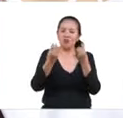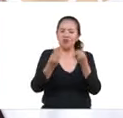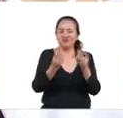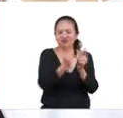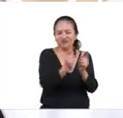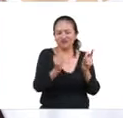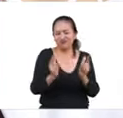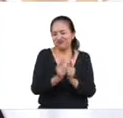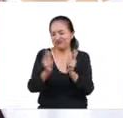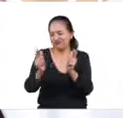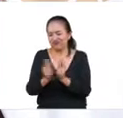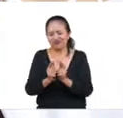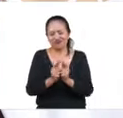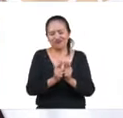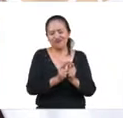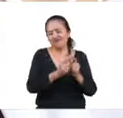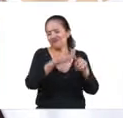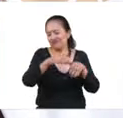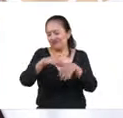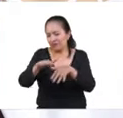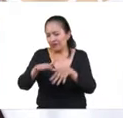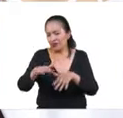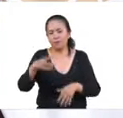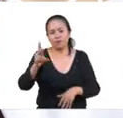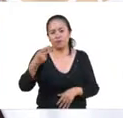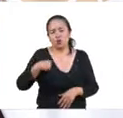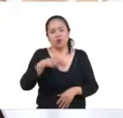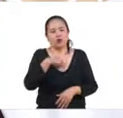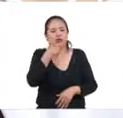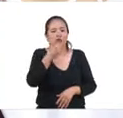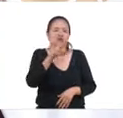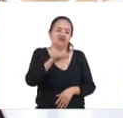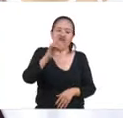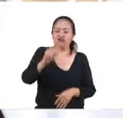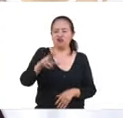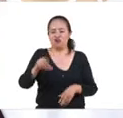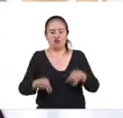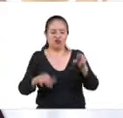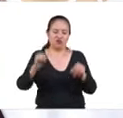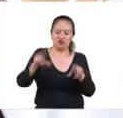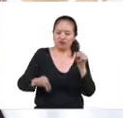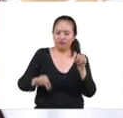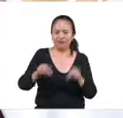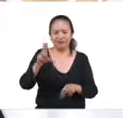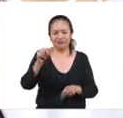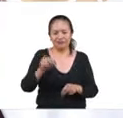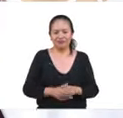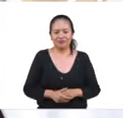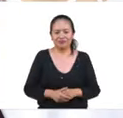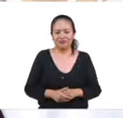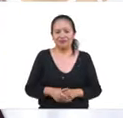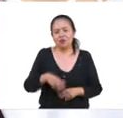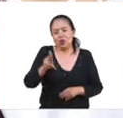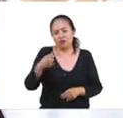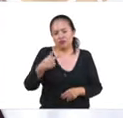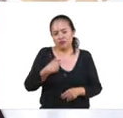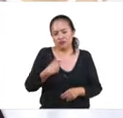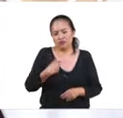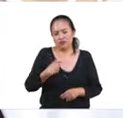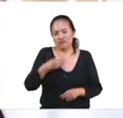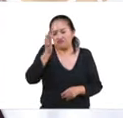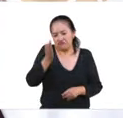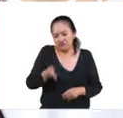Entonces yo lo que les planteé es, pues, no puedes decir tú, pues esto sí y esto no y esto sí. Ya estamos aceptando que estén